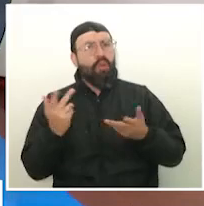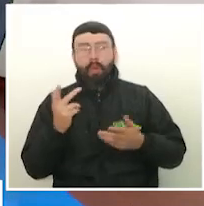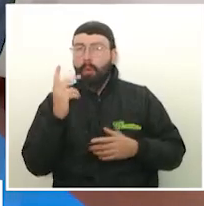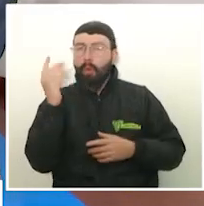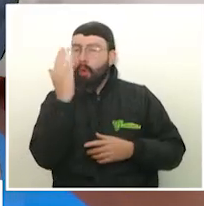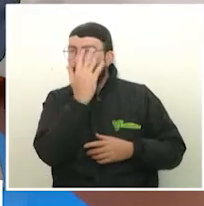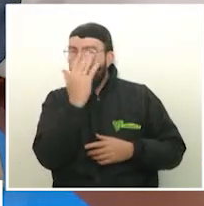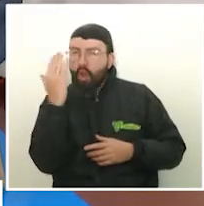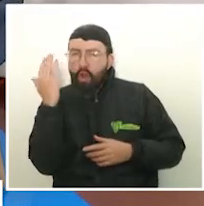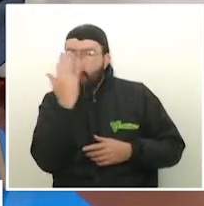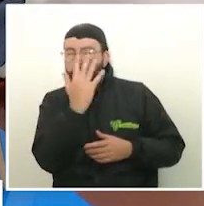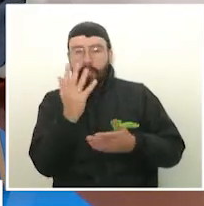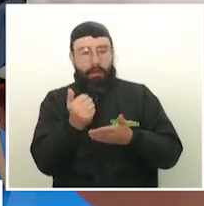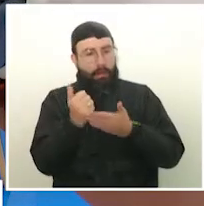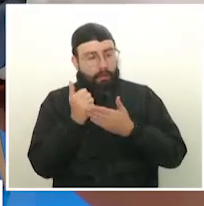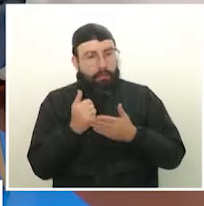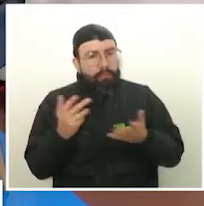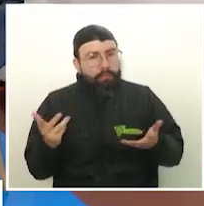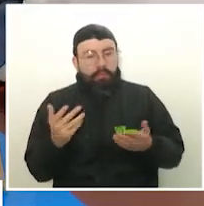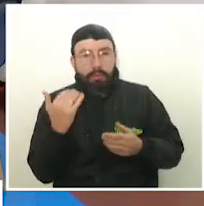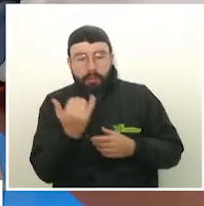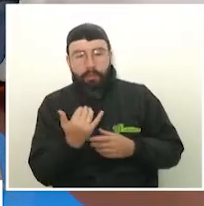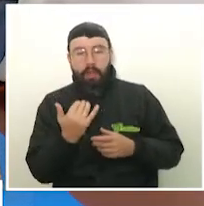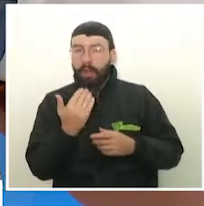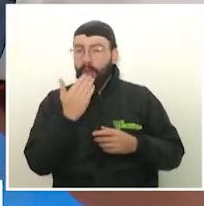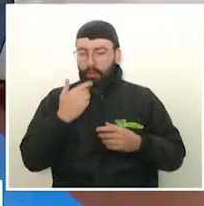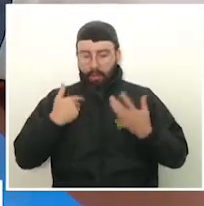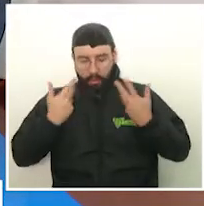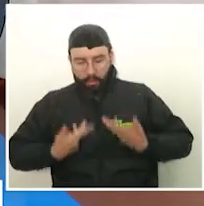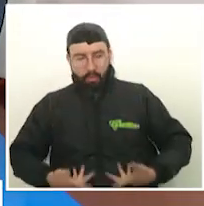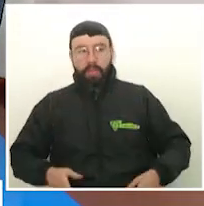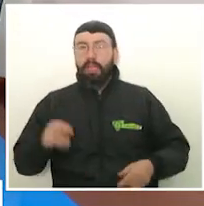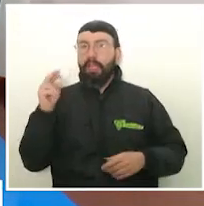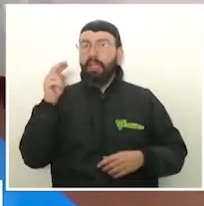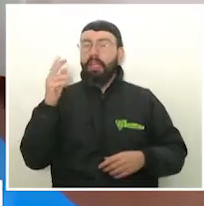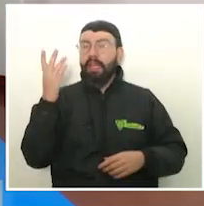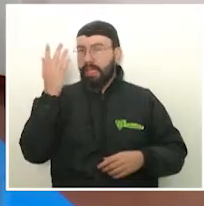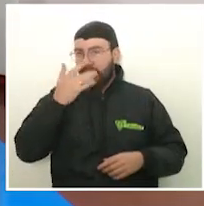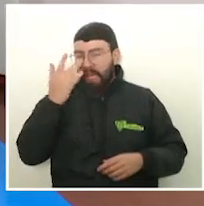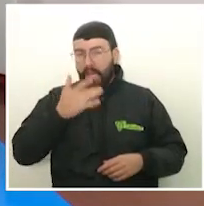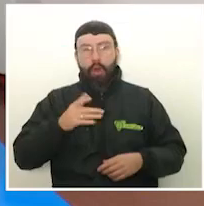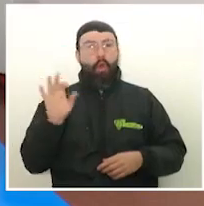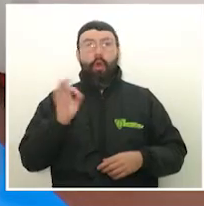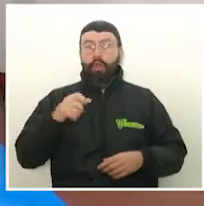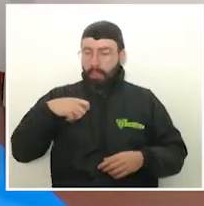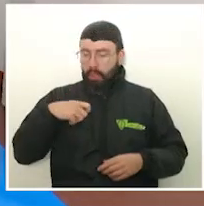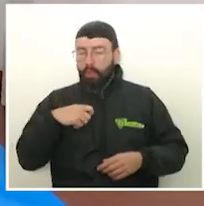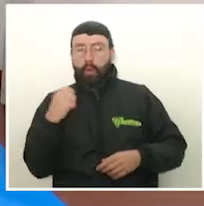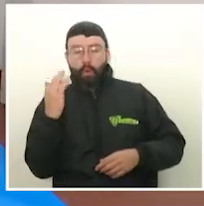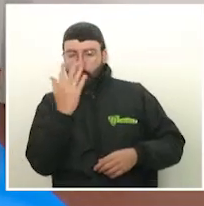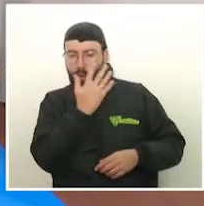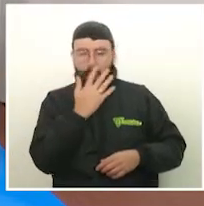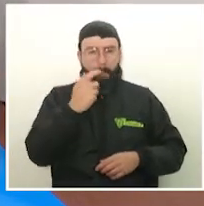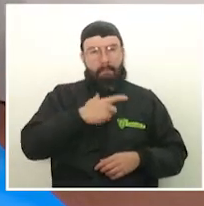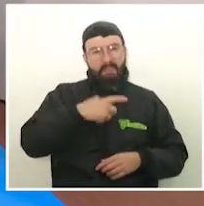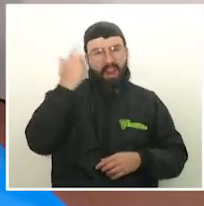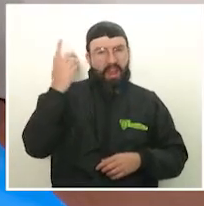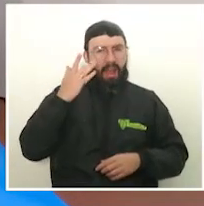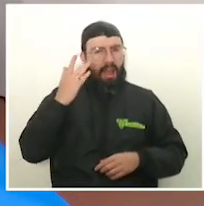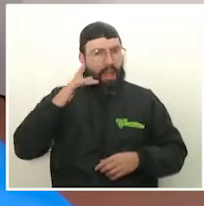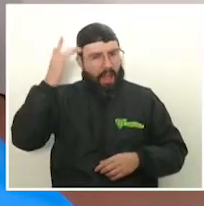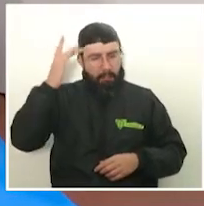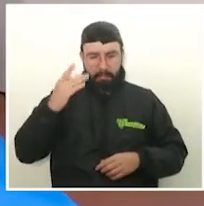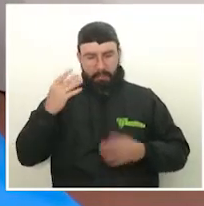en nuestra energía, en nuestro día a día? Si yo me he visto todo de negro en este caso, o tengo colores claros. Y